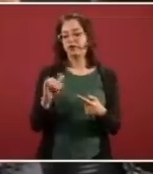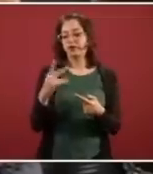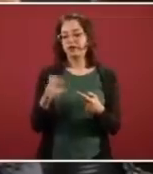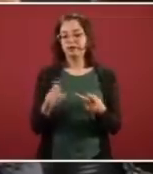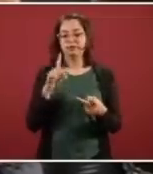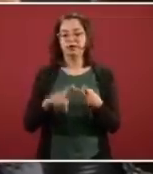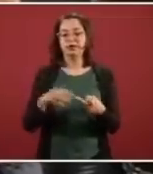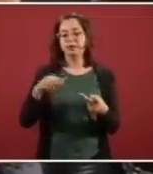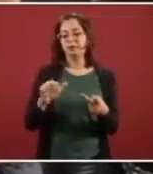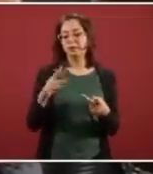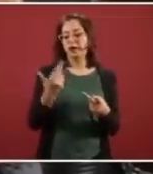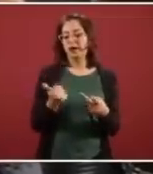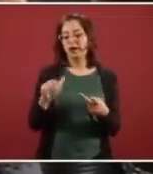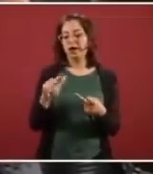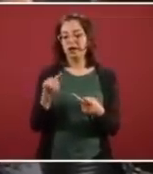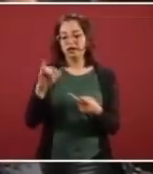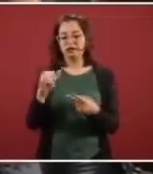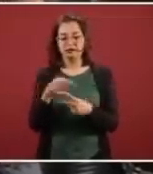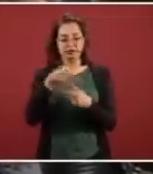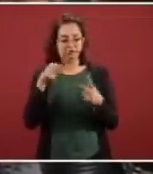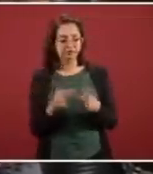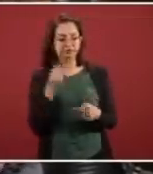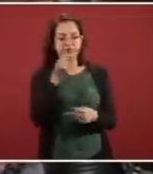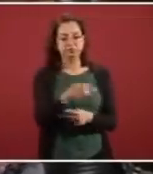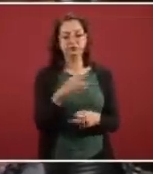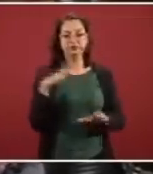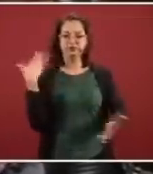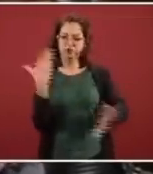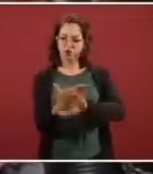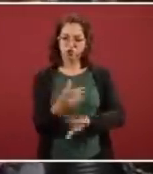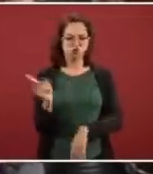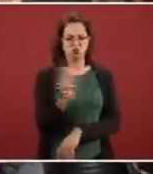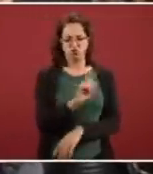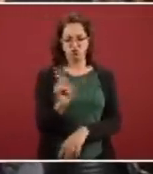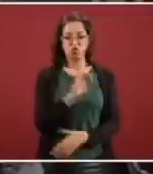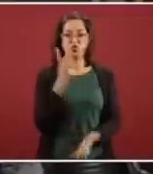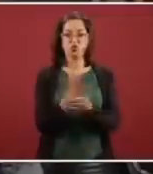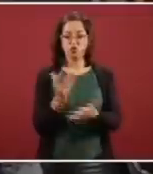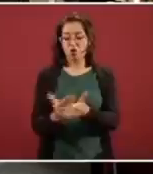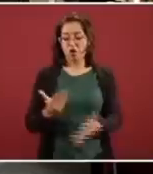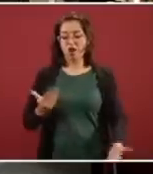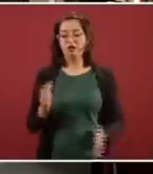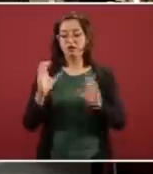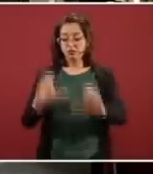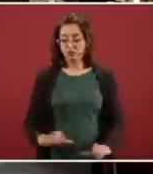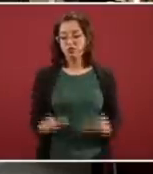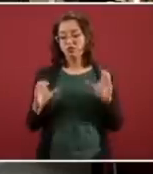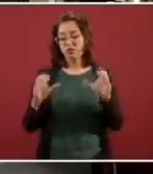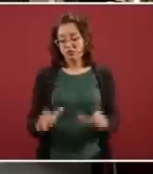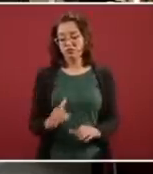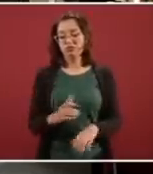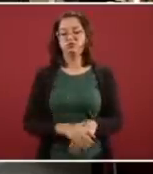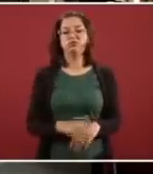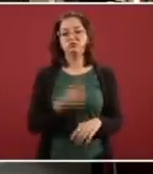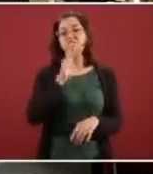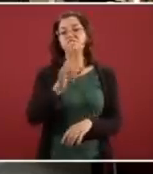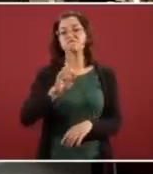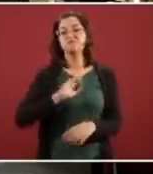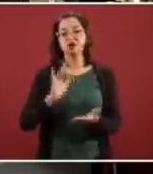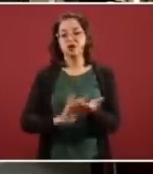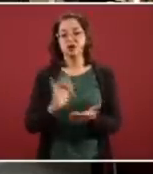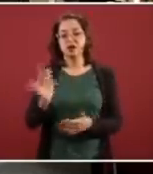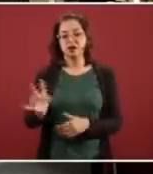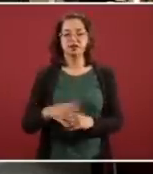Margarita Zavala de Calderón, sin que esto se entienda como una persecución, sino como un acto preventivo Gracias, señor presidente. Bueno,